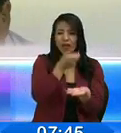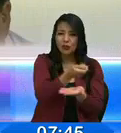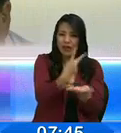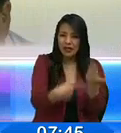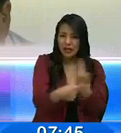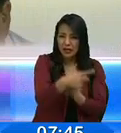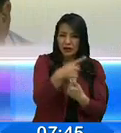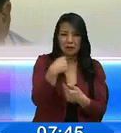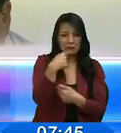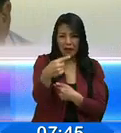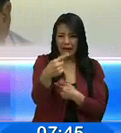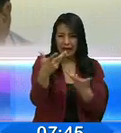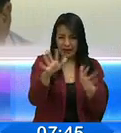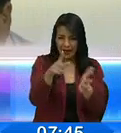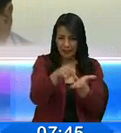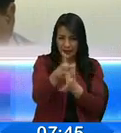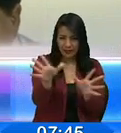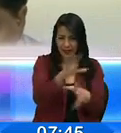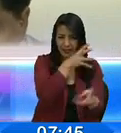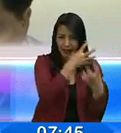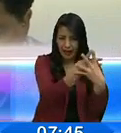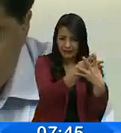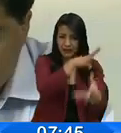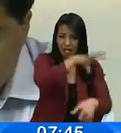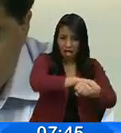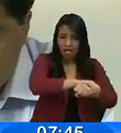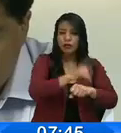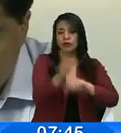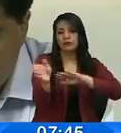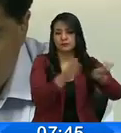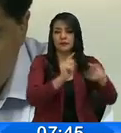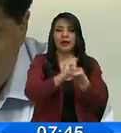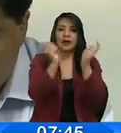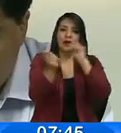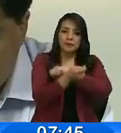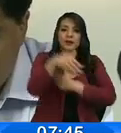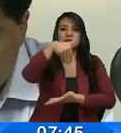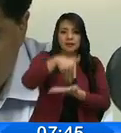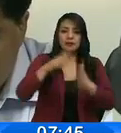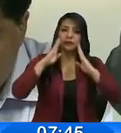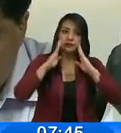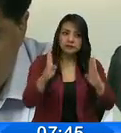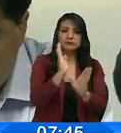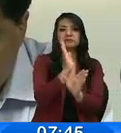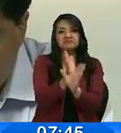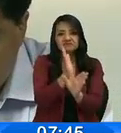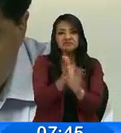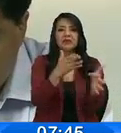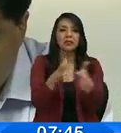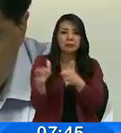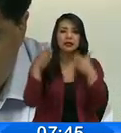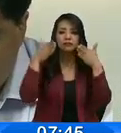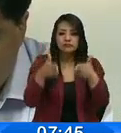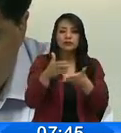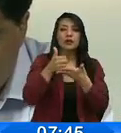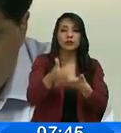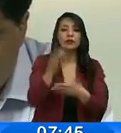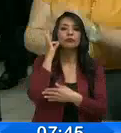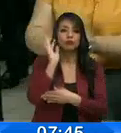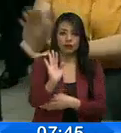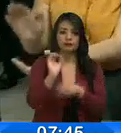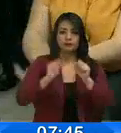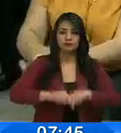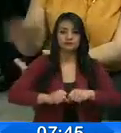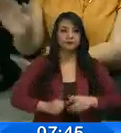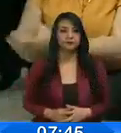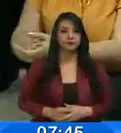vamos a hacer un bonito centro de atención médica, psicológica, terapéutica a las mujeres violentadas.